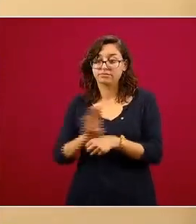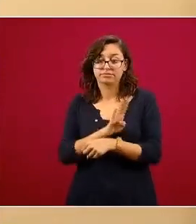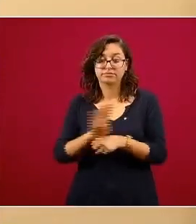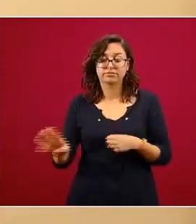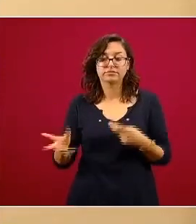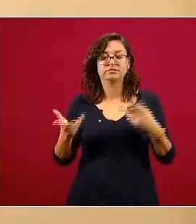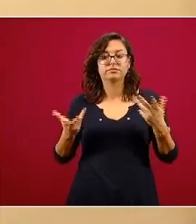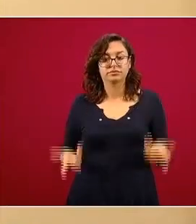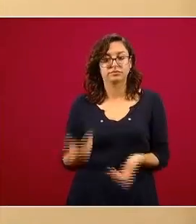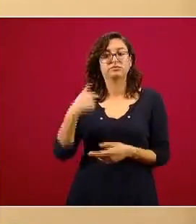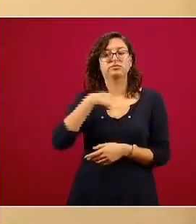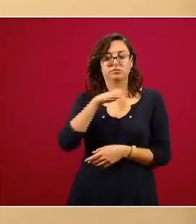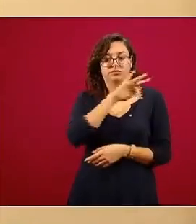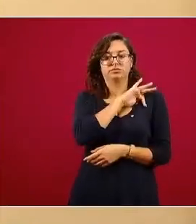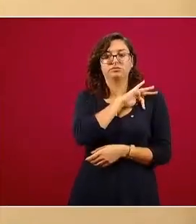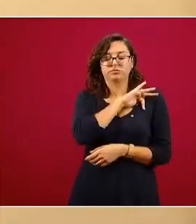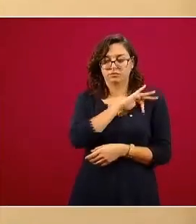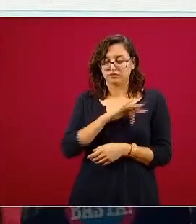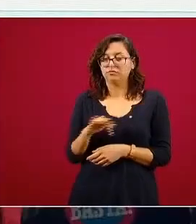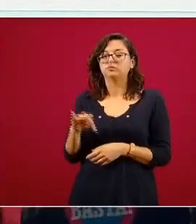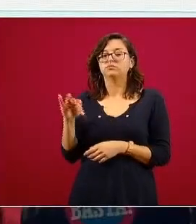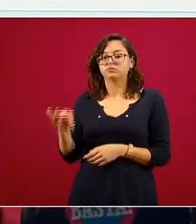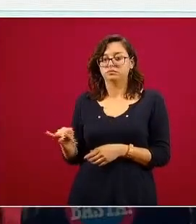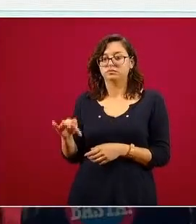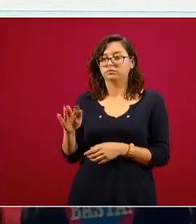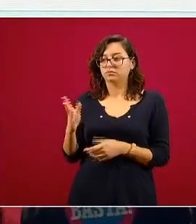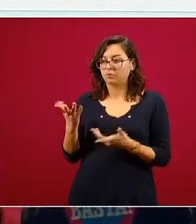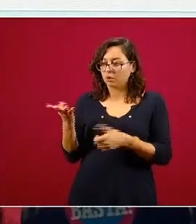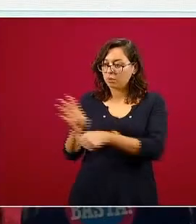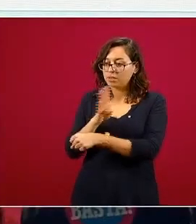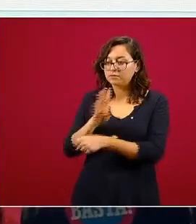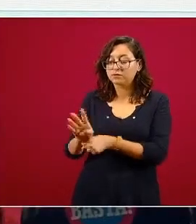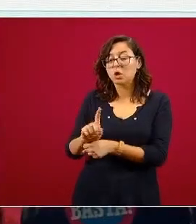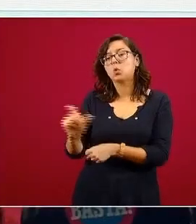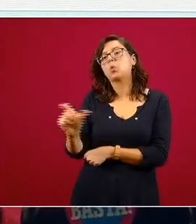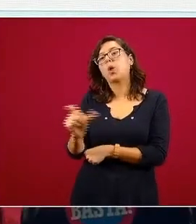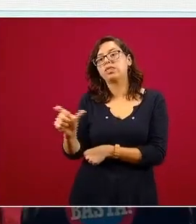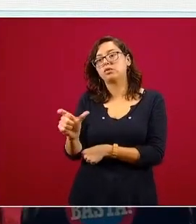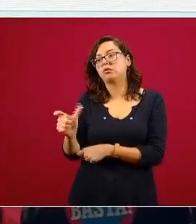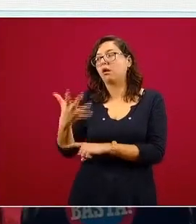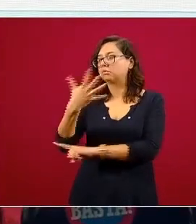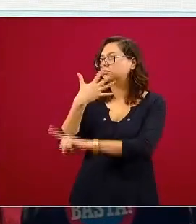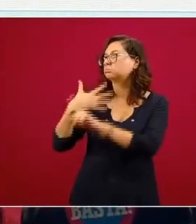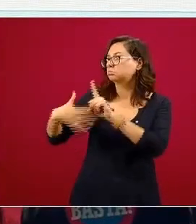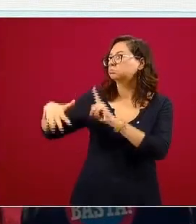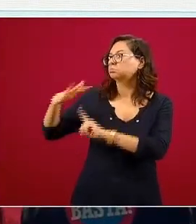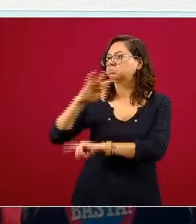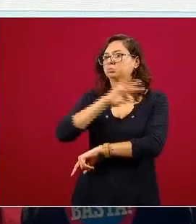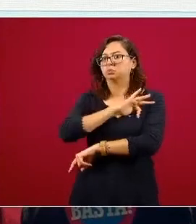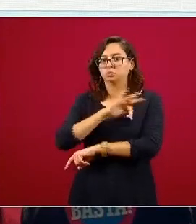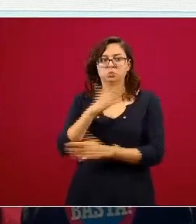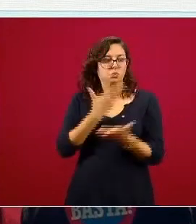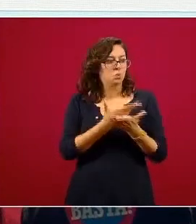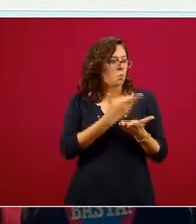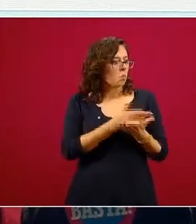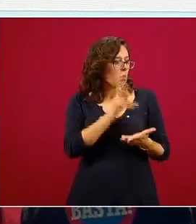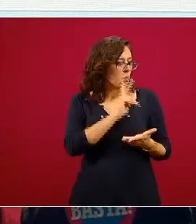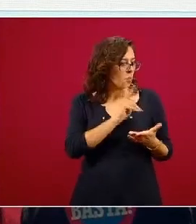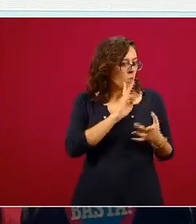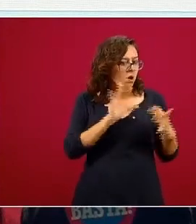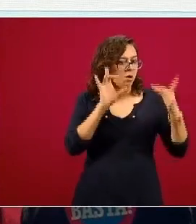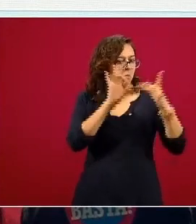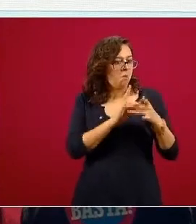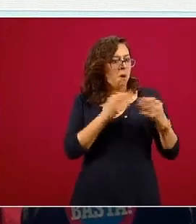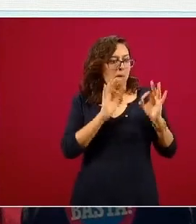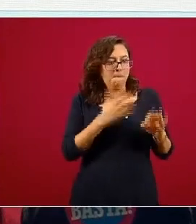lo puedo proporcionar cuando las circunstancias me lo permiten y lo voy a proporcionar en base a evidencia. Pero existe